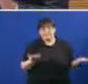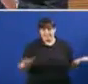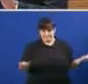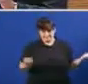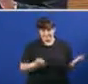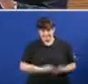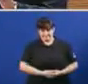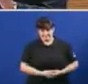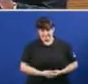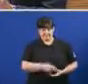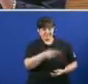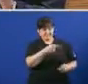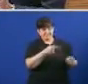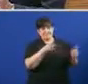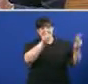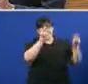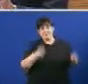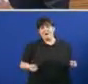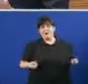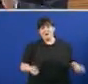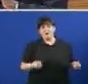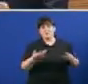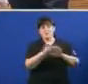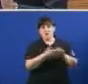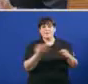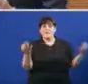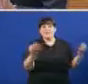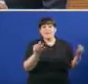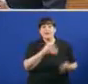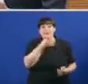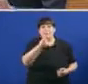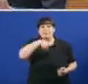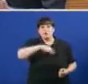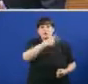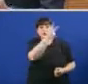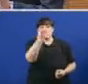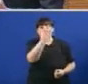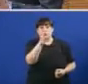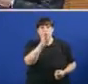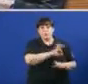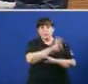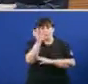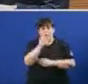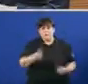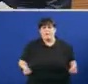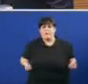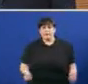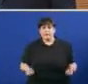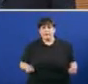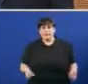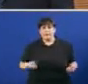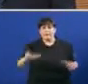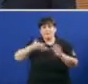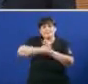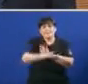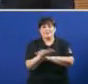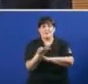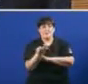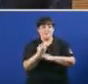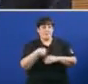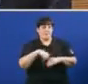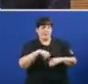está falando de gasto sanitario público cando gastamos 250 euros, es decir, un 24% máis que